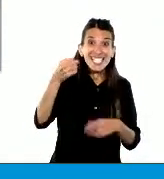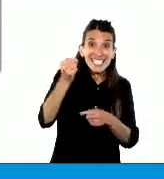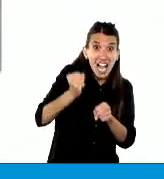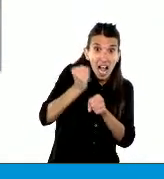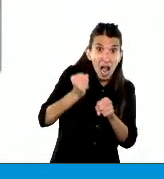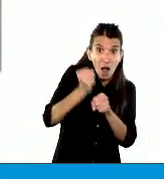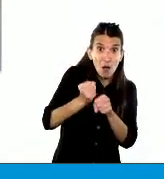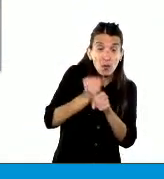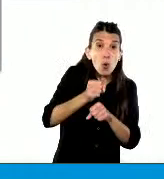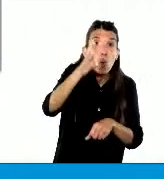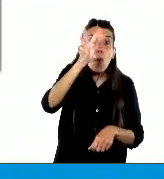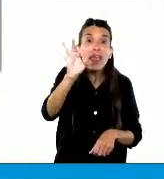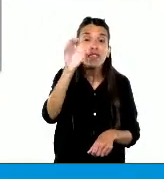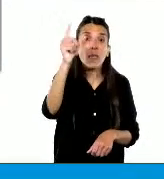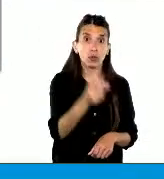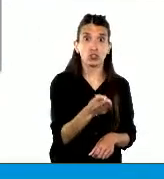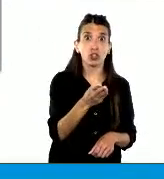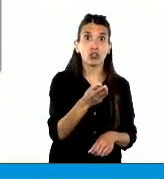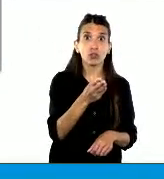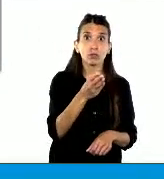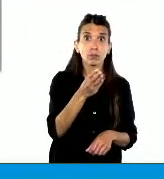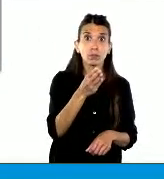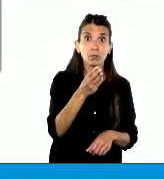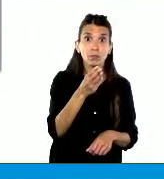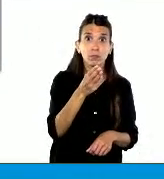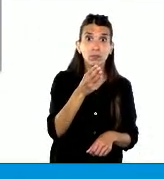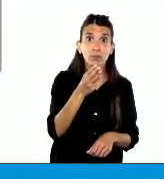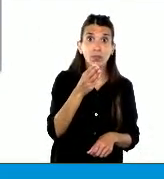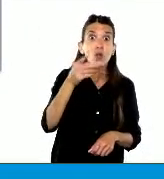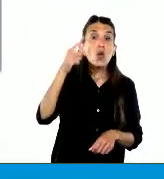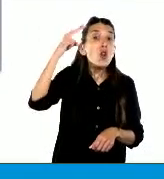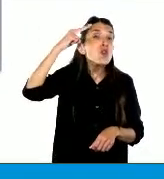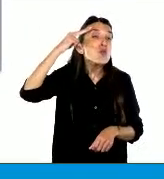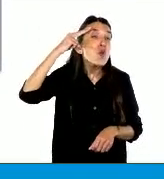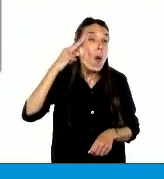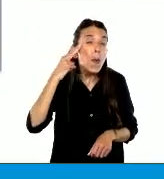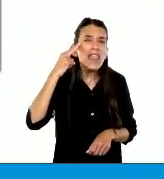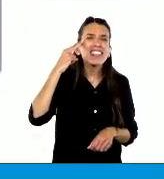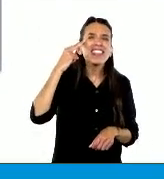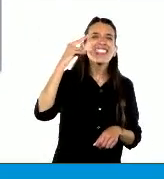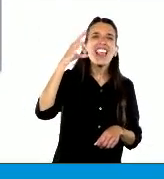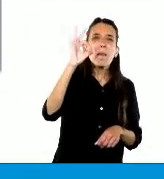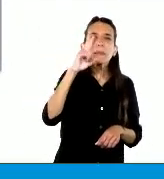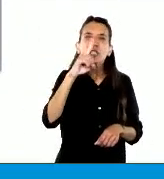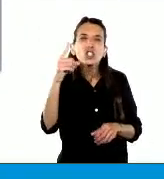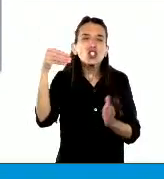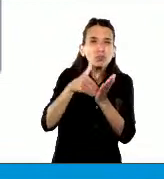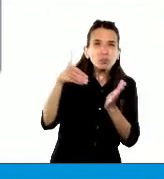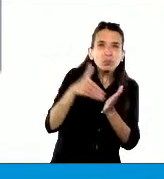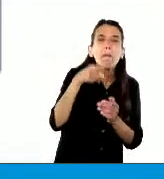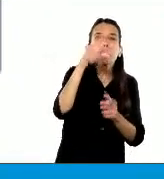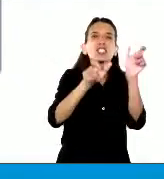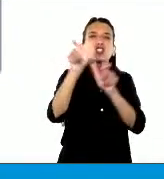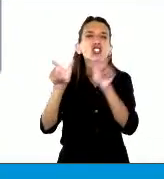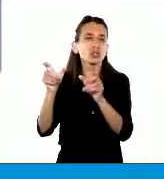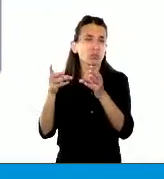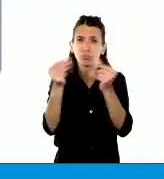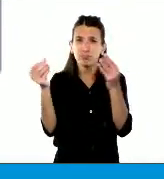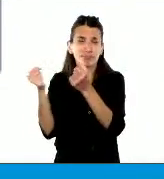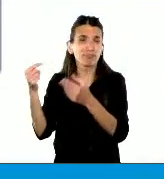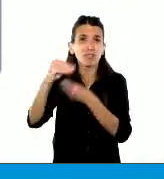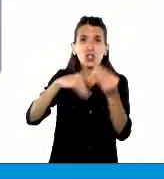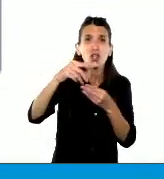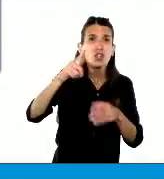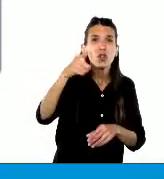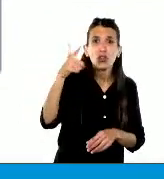al 40%, disminuido su participación en el ingreso nacional al 30%, elevando